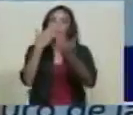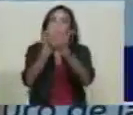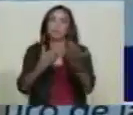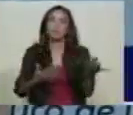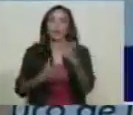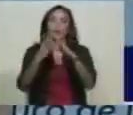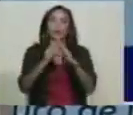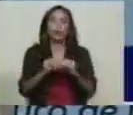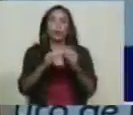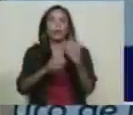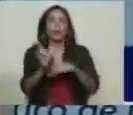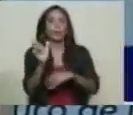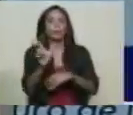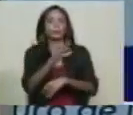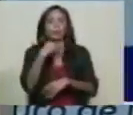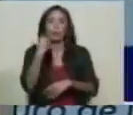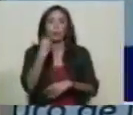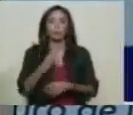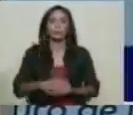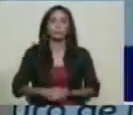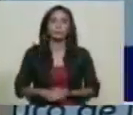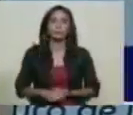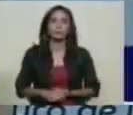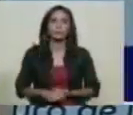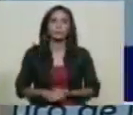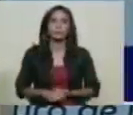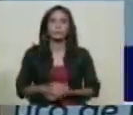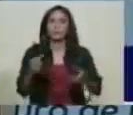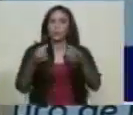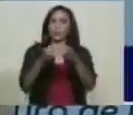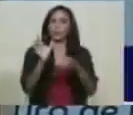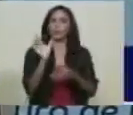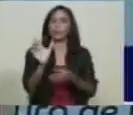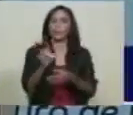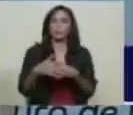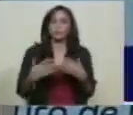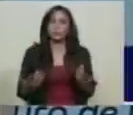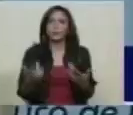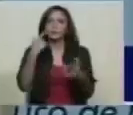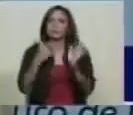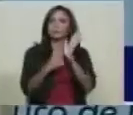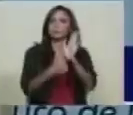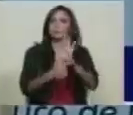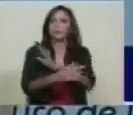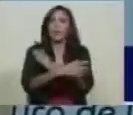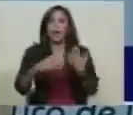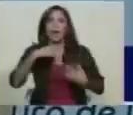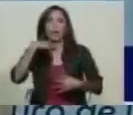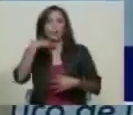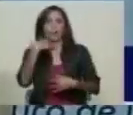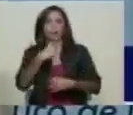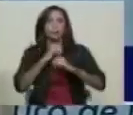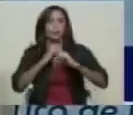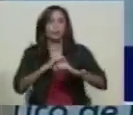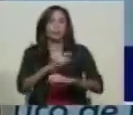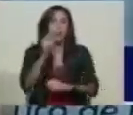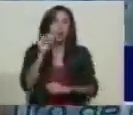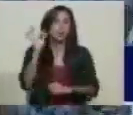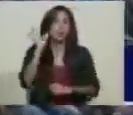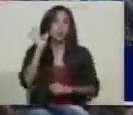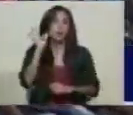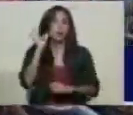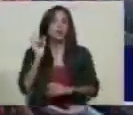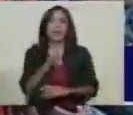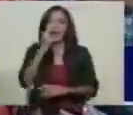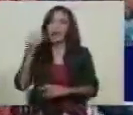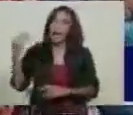nuestra organización. Organización además que expresa la voz de hombres y mujeres que un